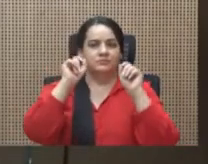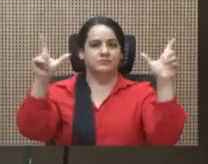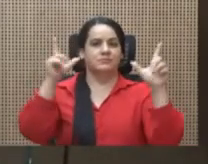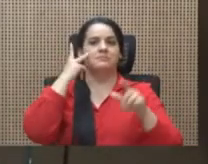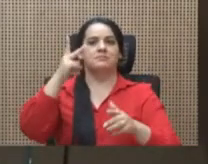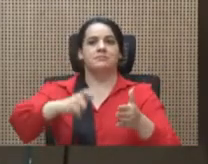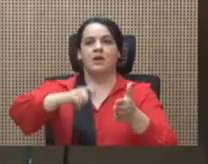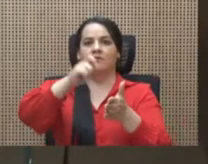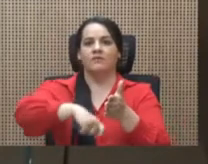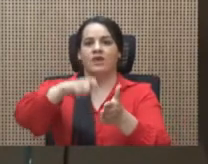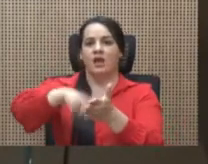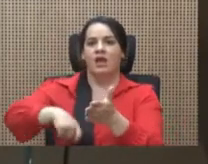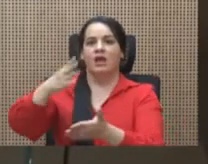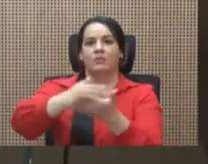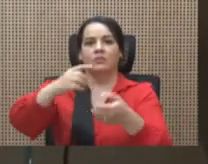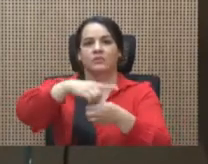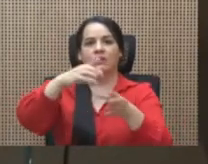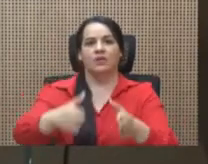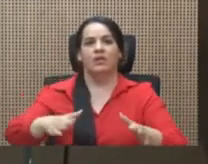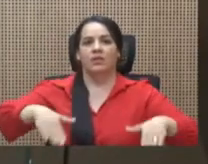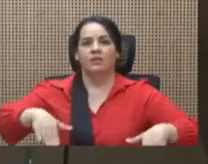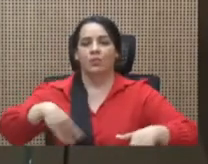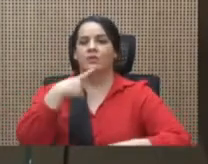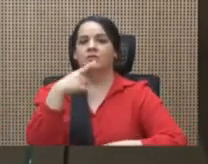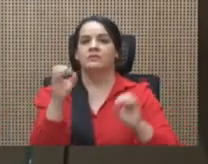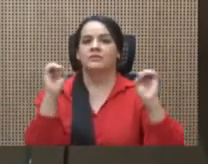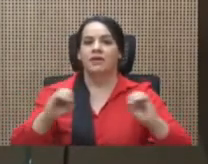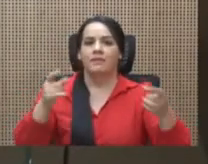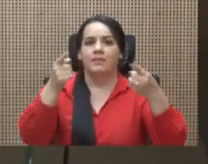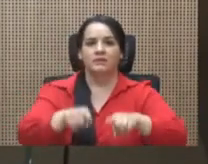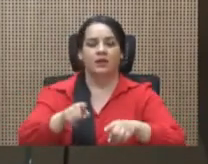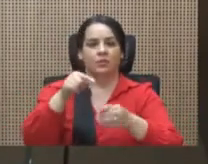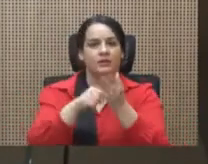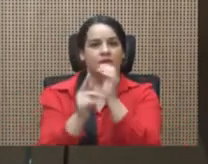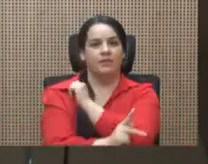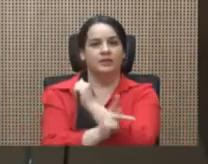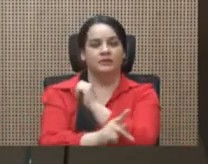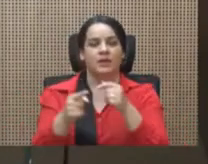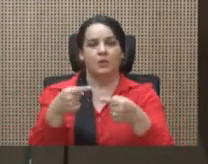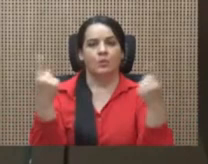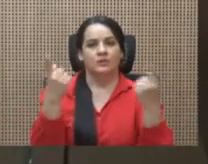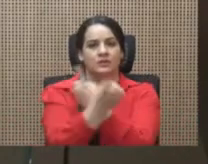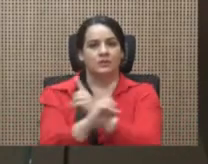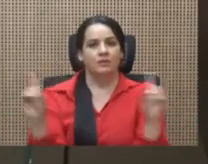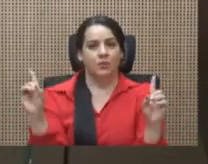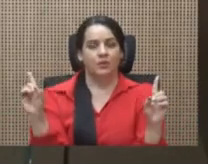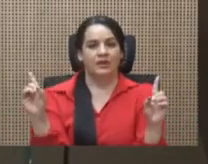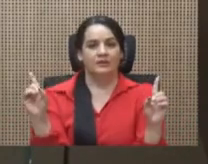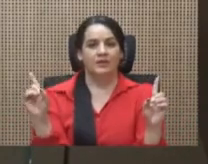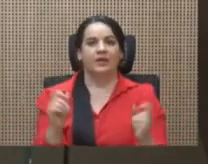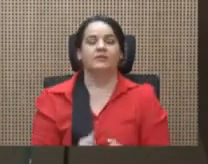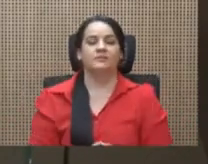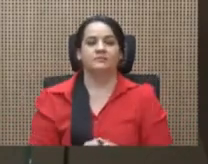firmas de algunos diputados que no han dicho nada de lo que está pasando en este país en contra de la democracia.